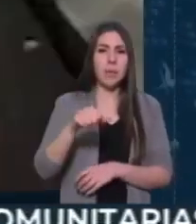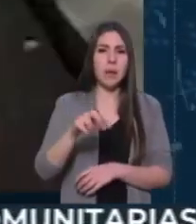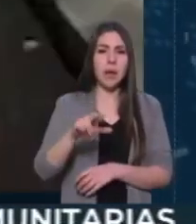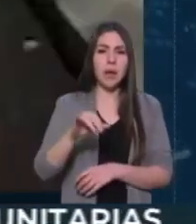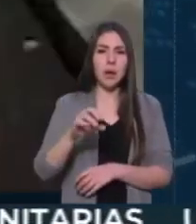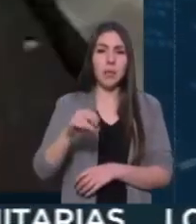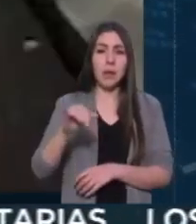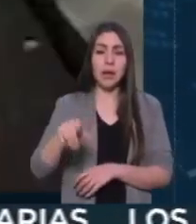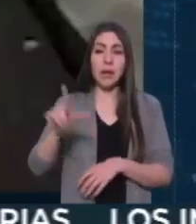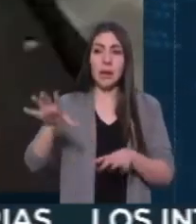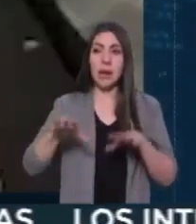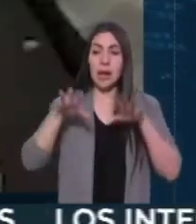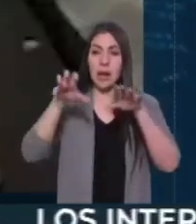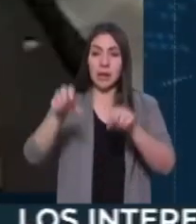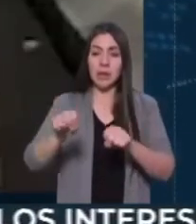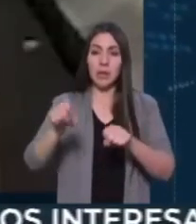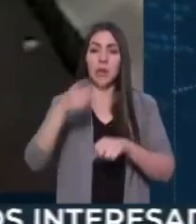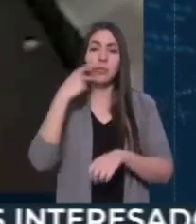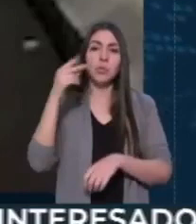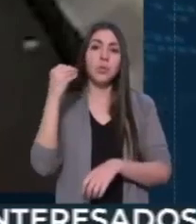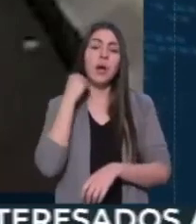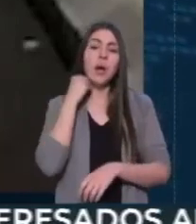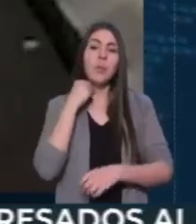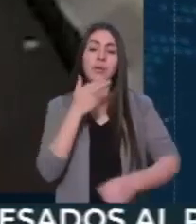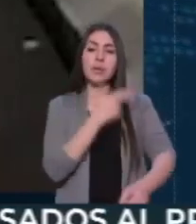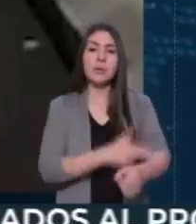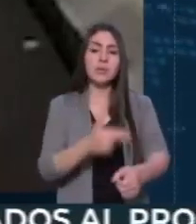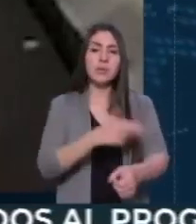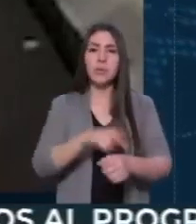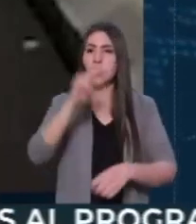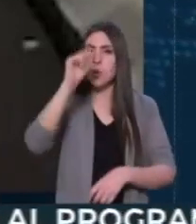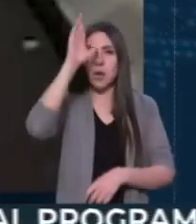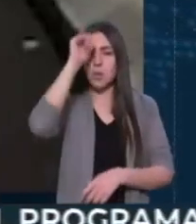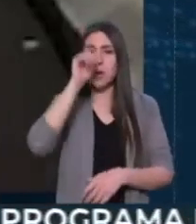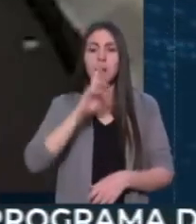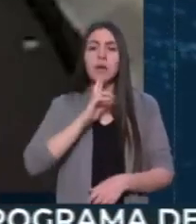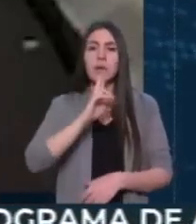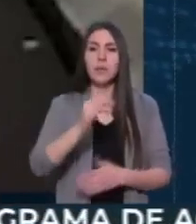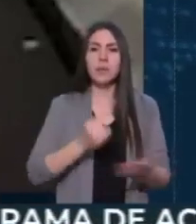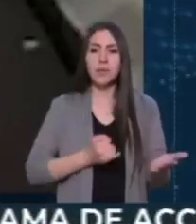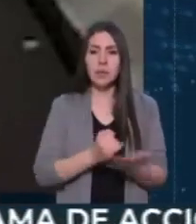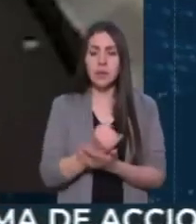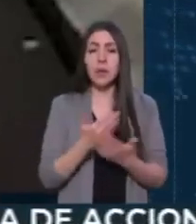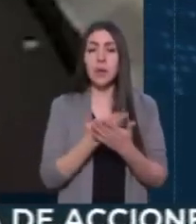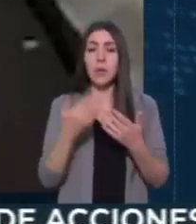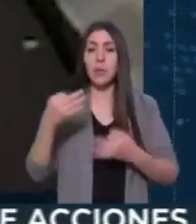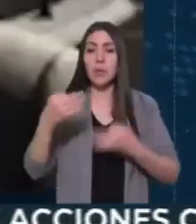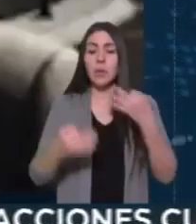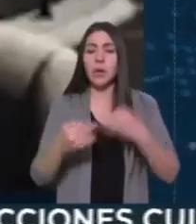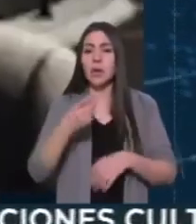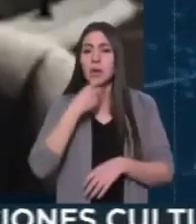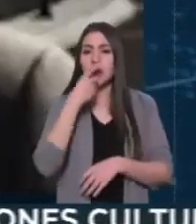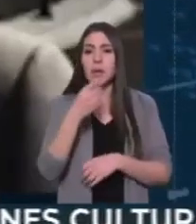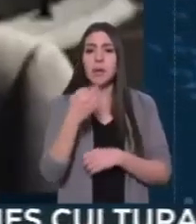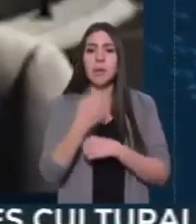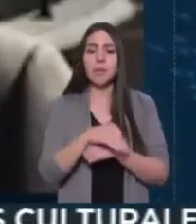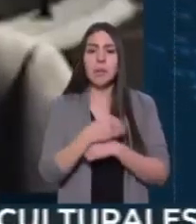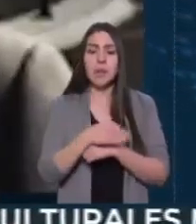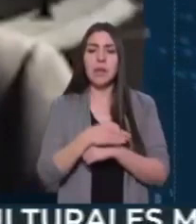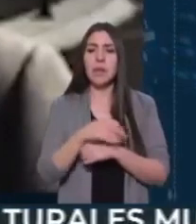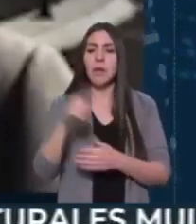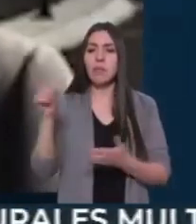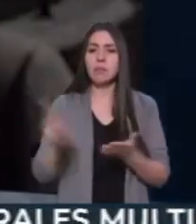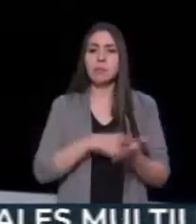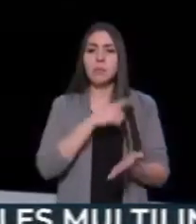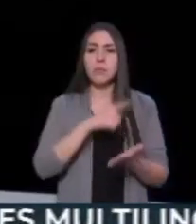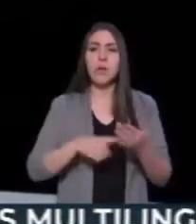de impugnación y ¿qué cree? La jueza tercero de distrito del estado de Quintana Roo le concedió a Marín una suspensión definitiva contra el auto de formal prisión